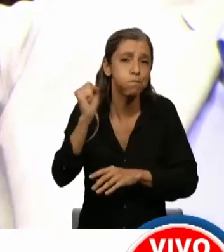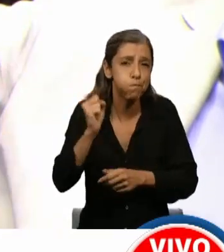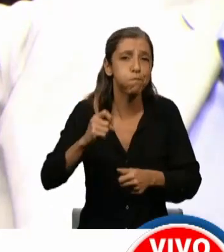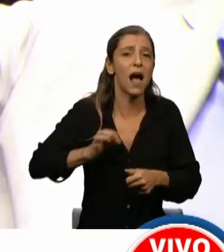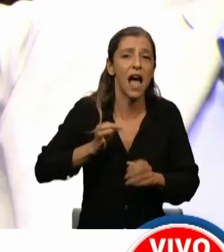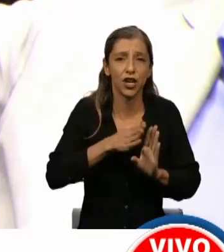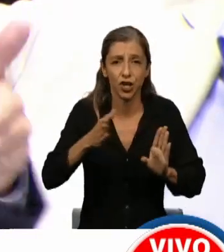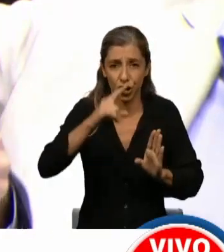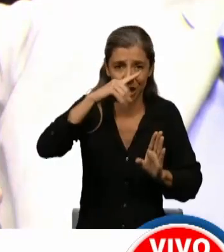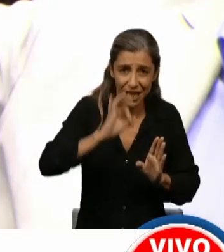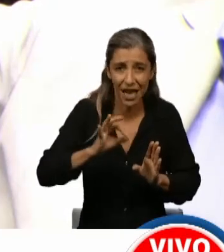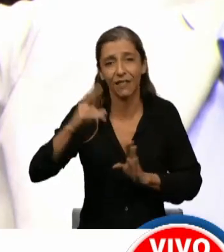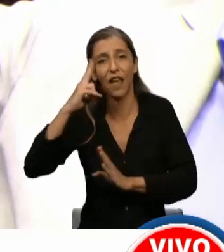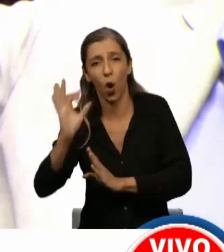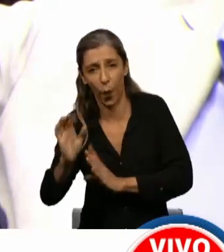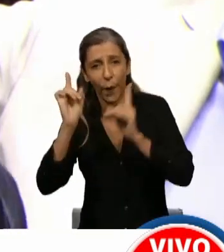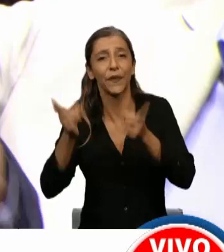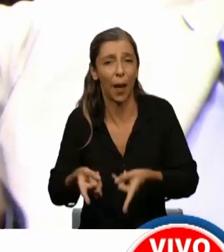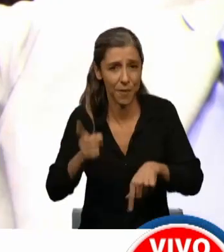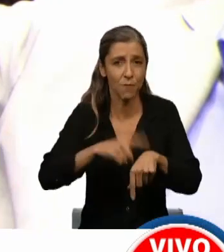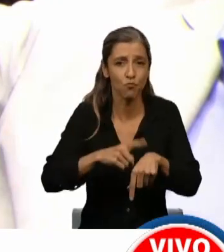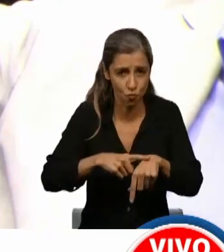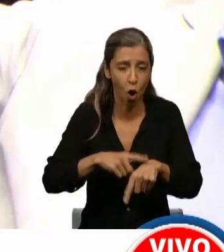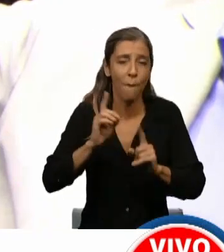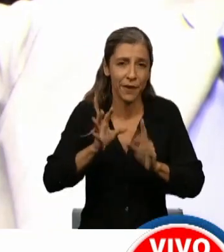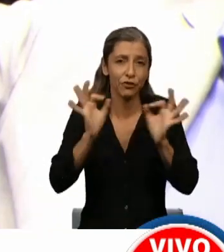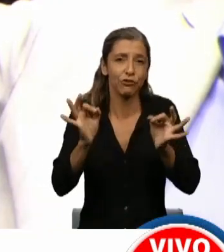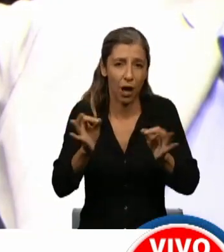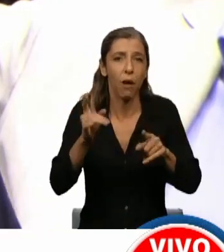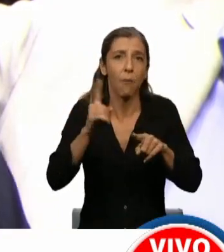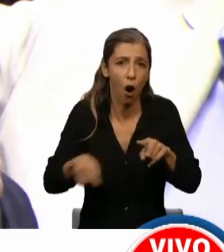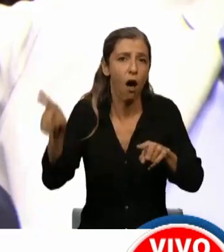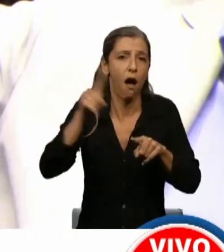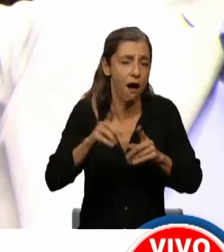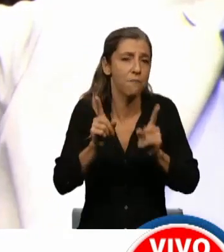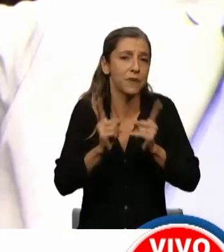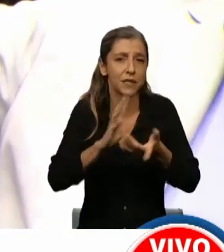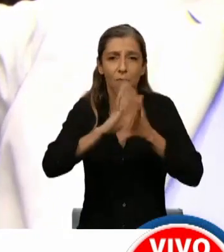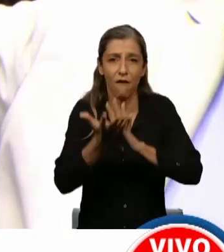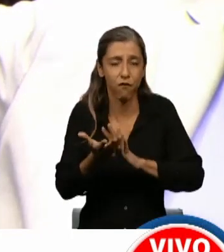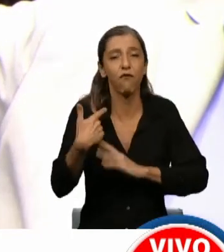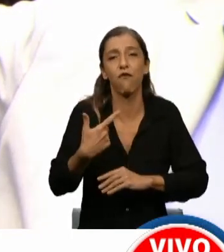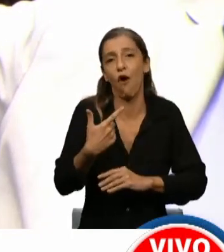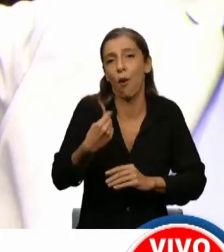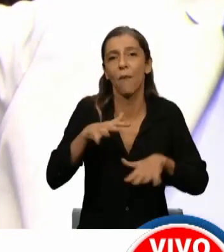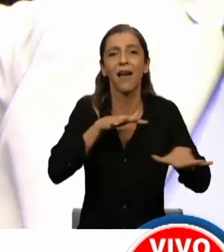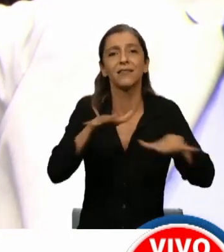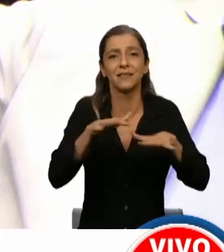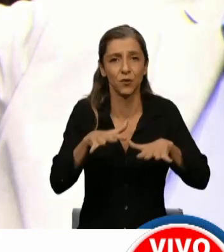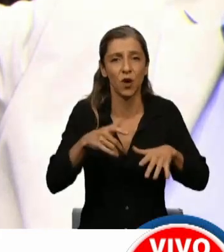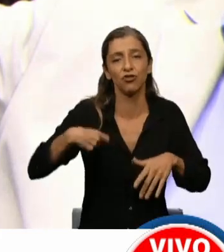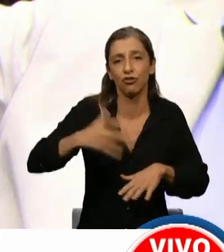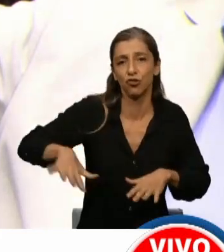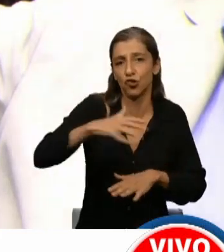los 90 también se pedaleaba en este país rápidamente con las consecuencias sociales y económicas que